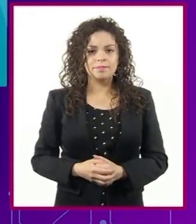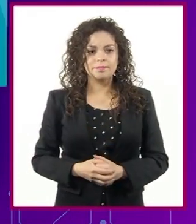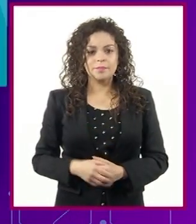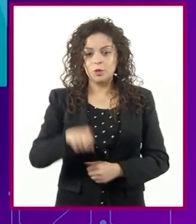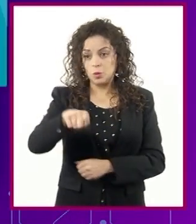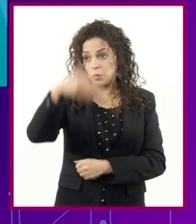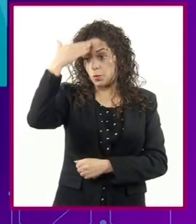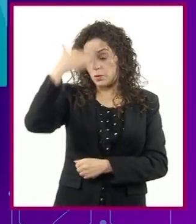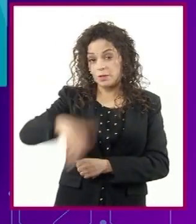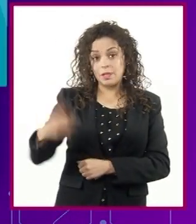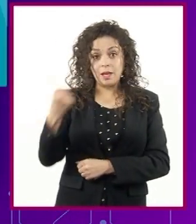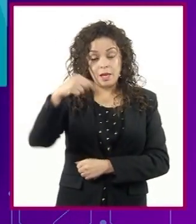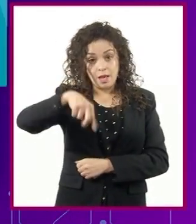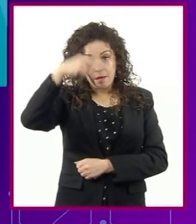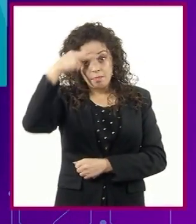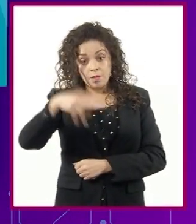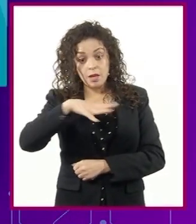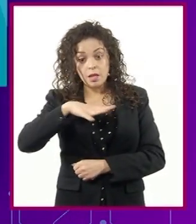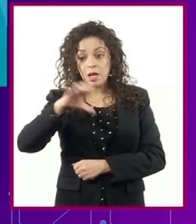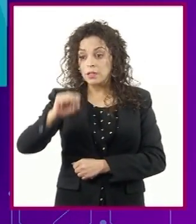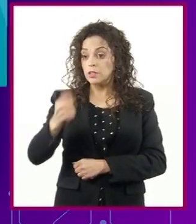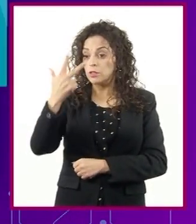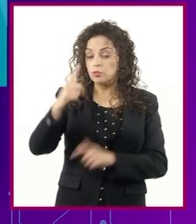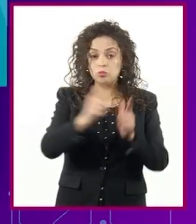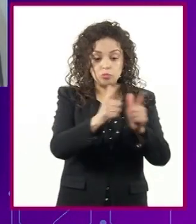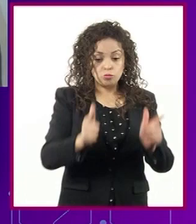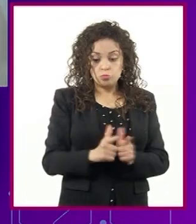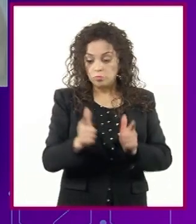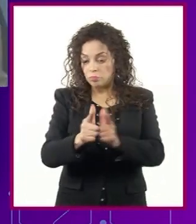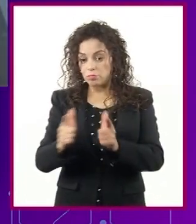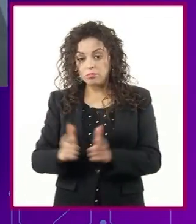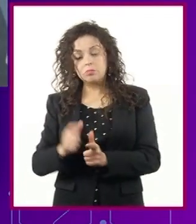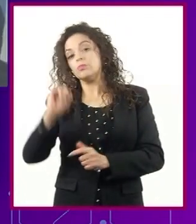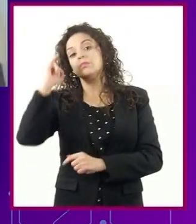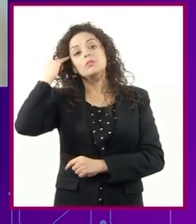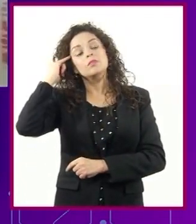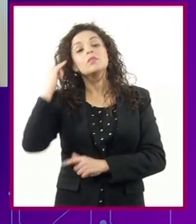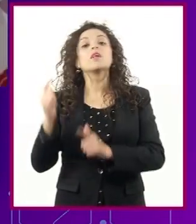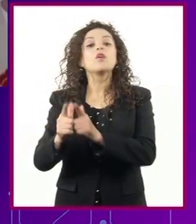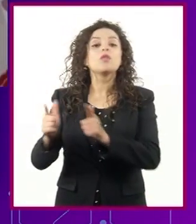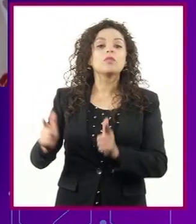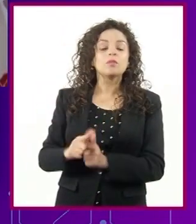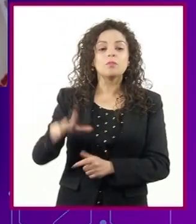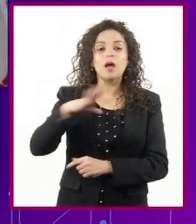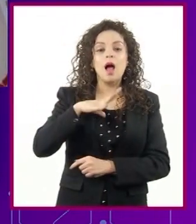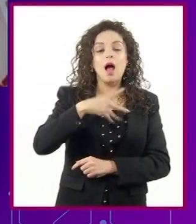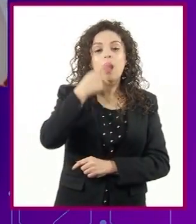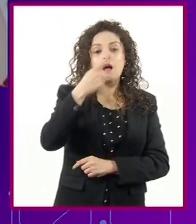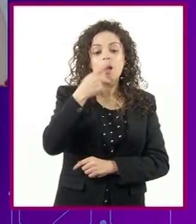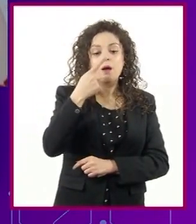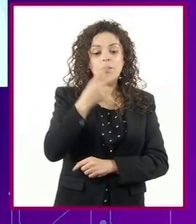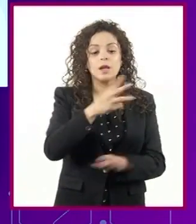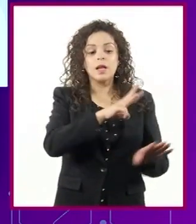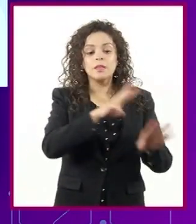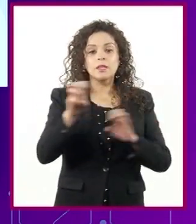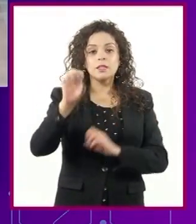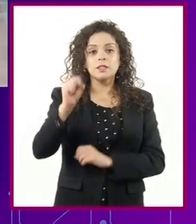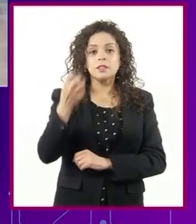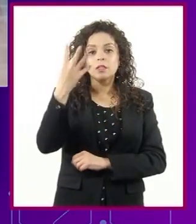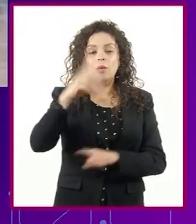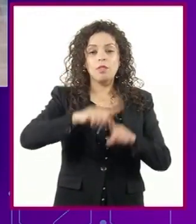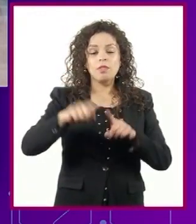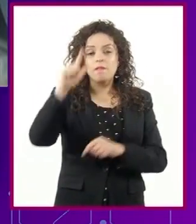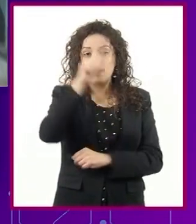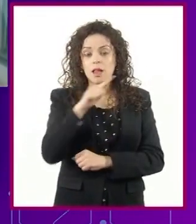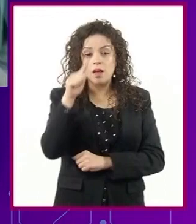¿Sabías que en México existen 68 grupos étnicos, los cuales hablan 364 variantes o tipos de lenguas